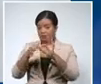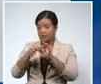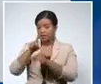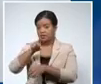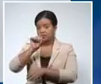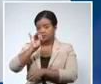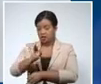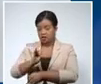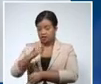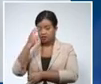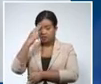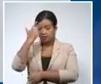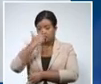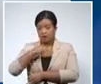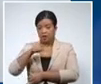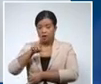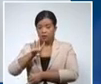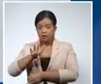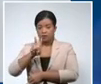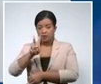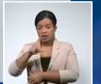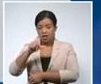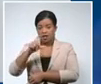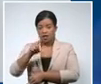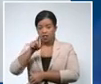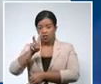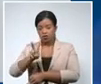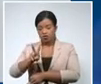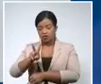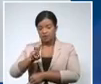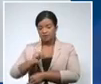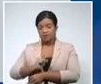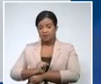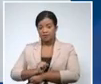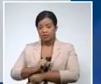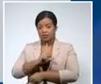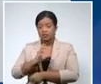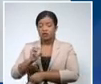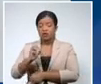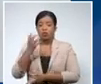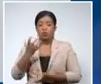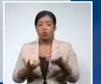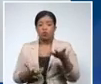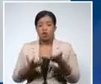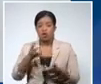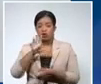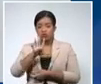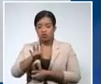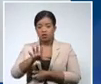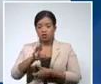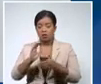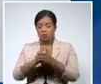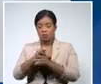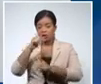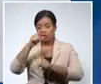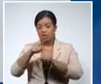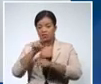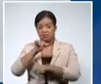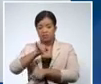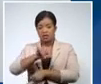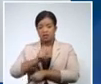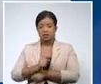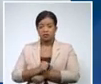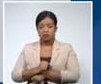Ciego de Ávila 14, Villa Clara 12, Cienfuegos 5, Matanzas 6 y